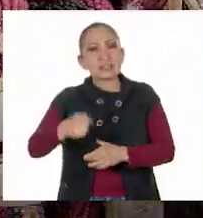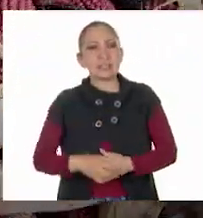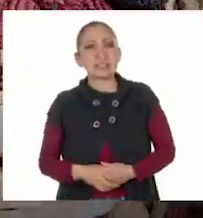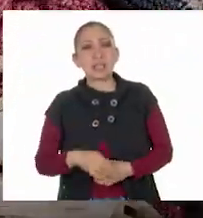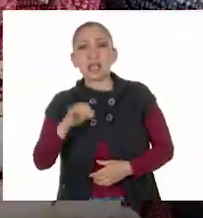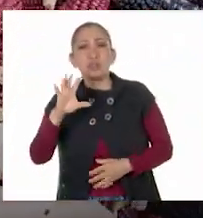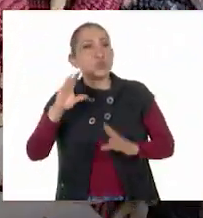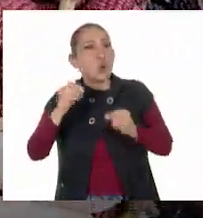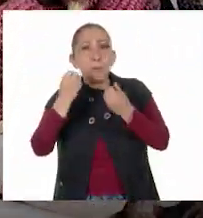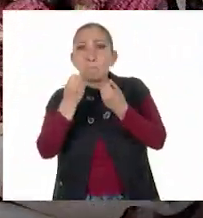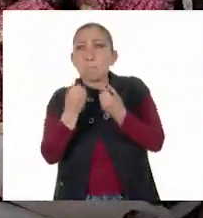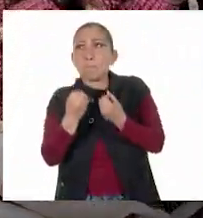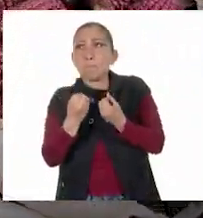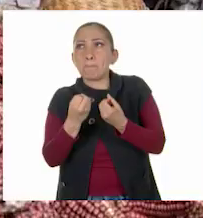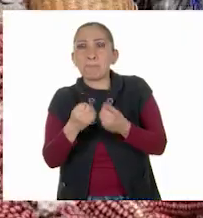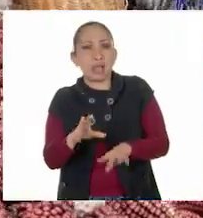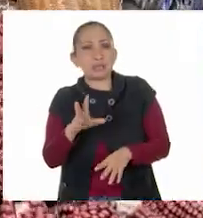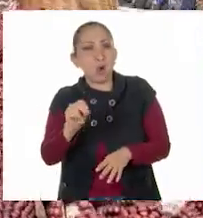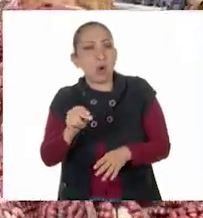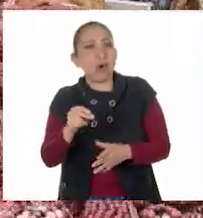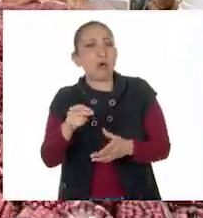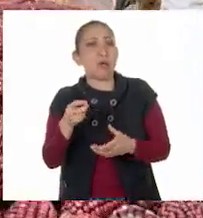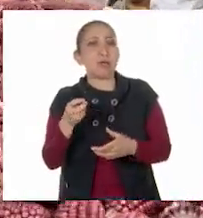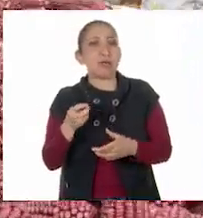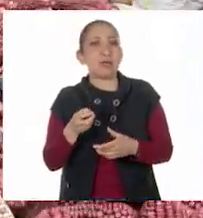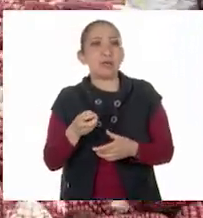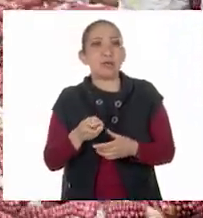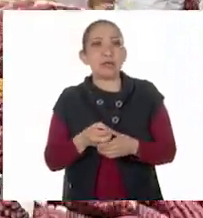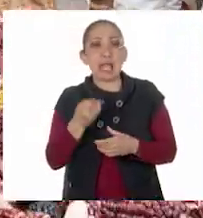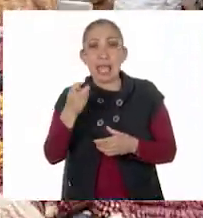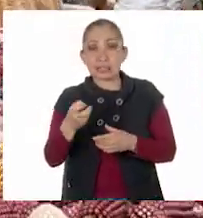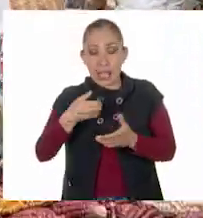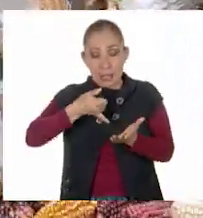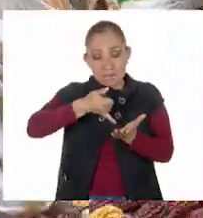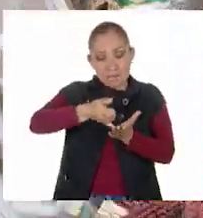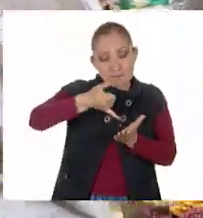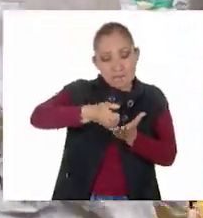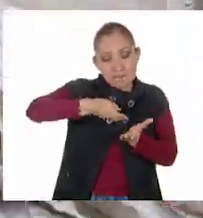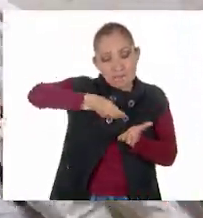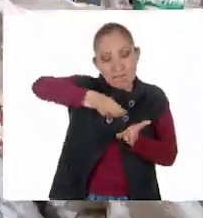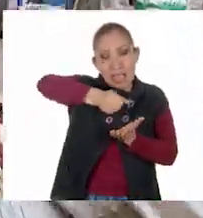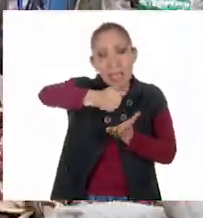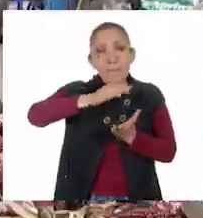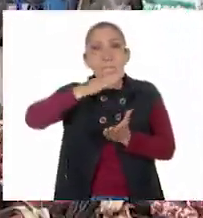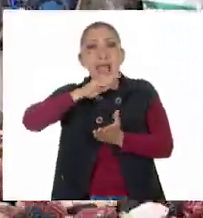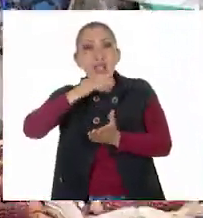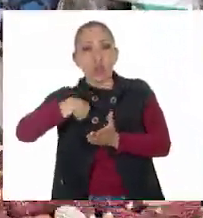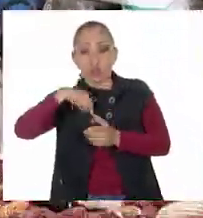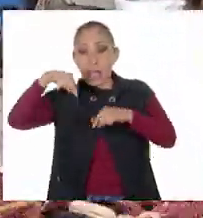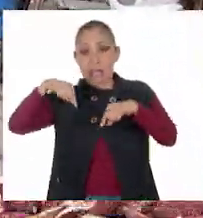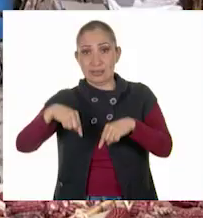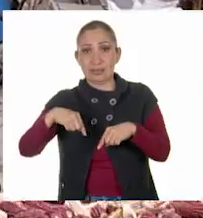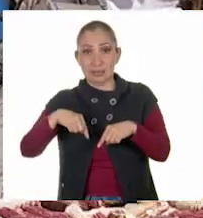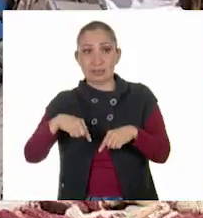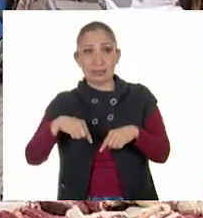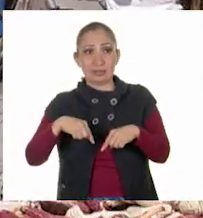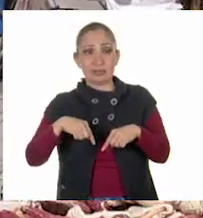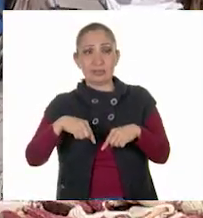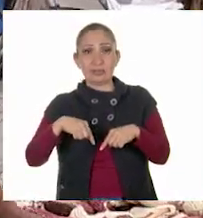Sí, no perdemos esta siembra de maíz, que nosotros aquí lo